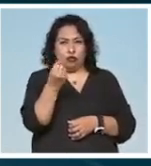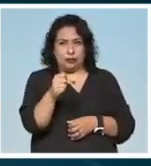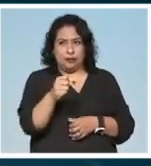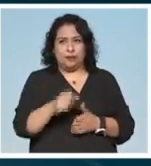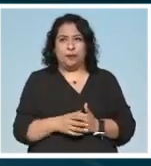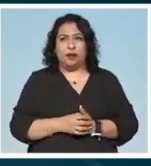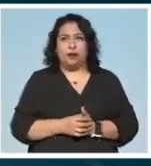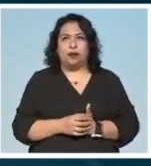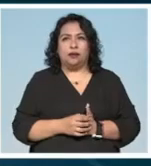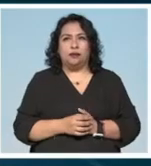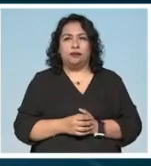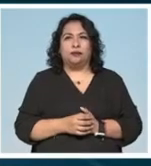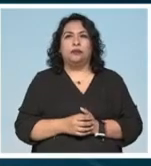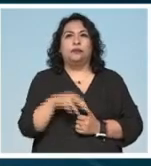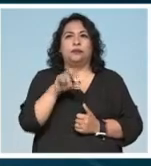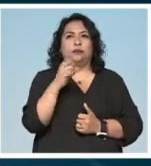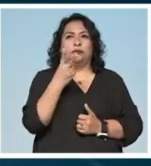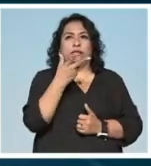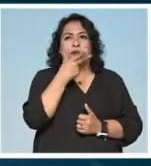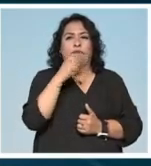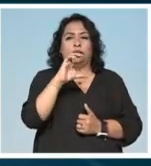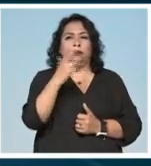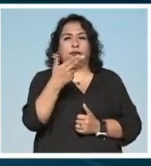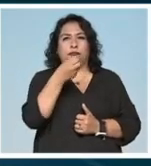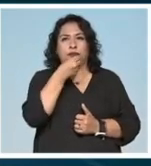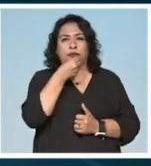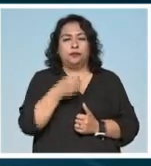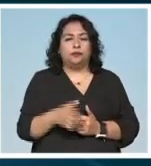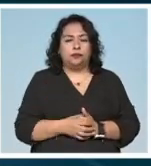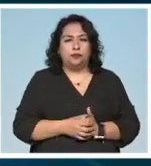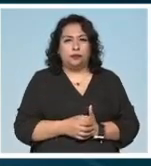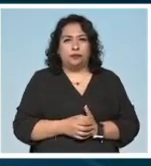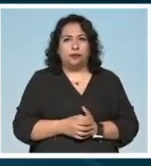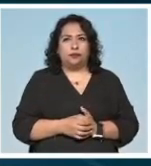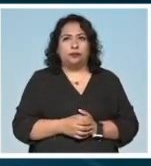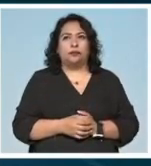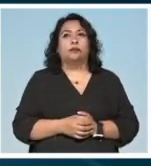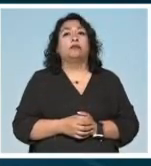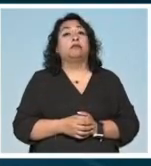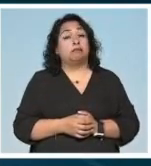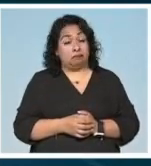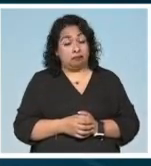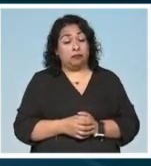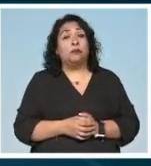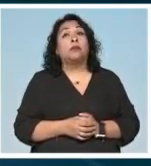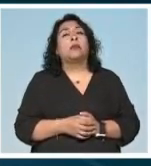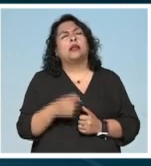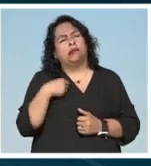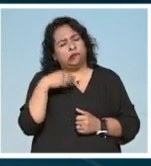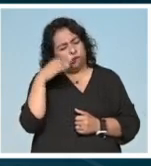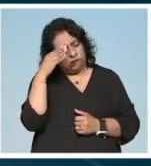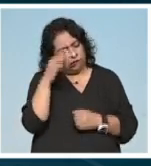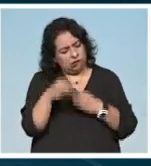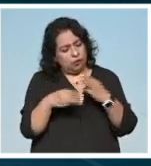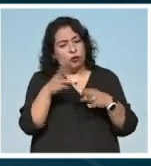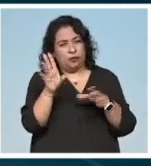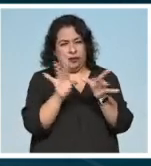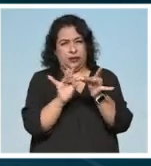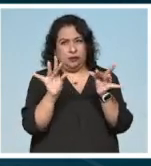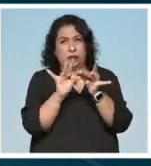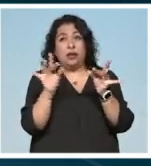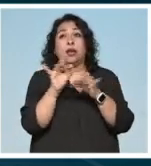septiembre. Noticias 22, César H. Meléndez. Y mientras repensamos el mundo, les